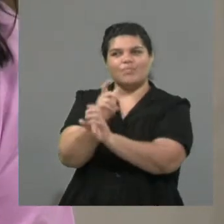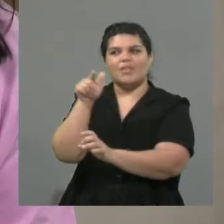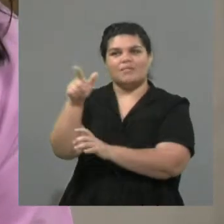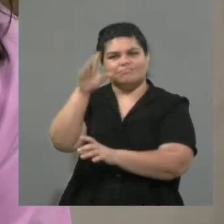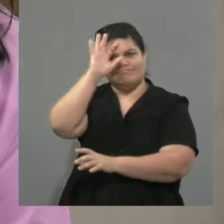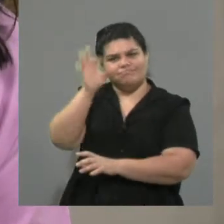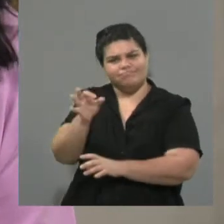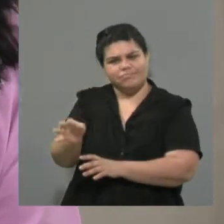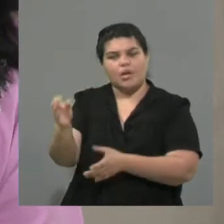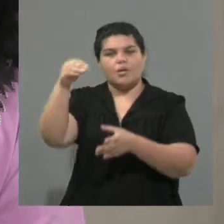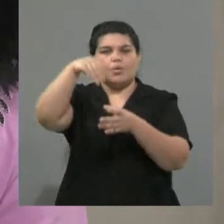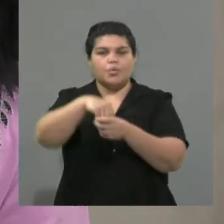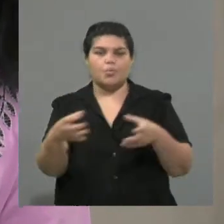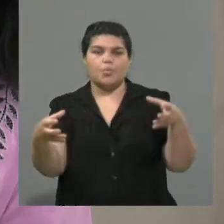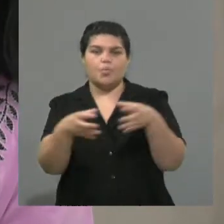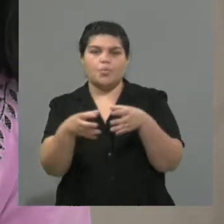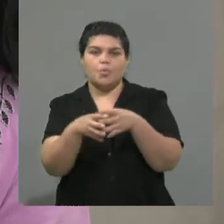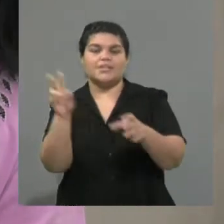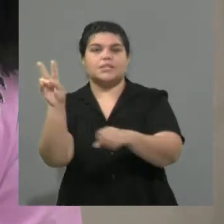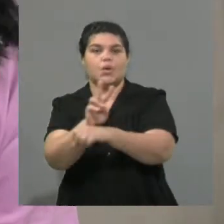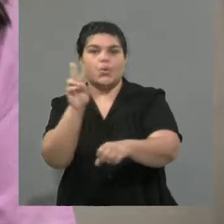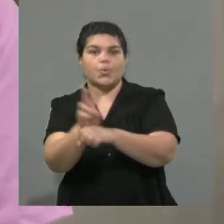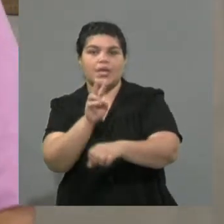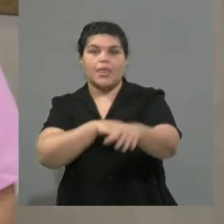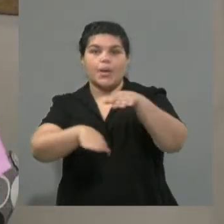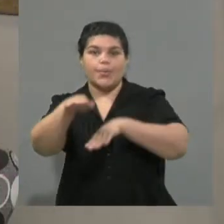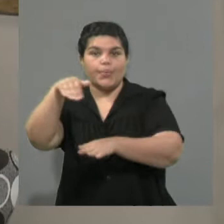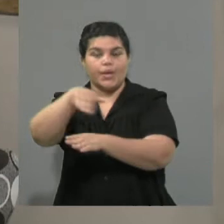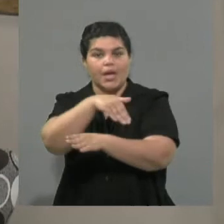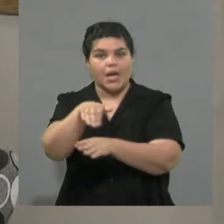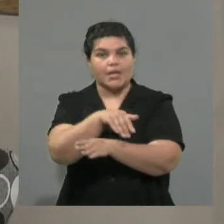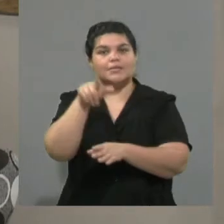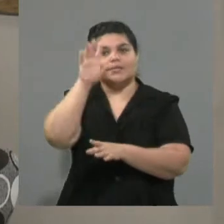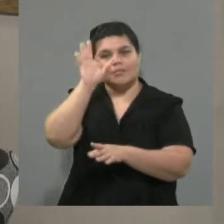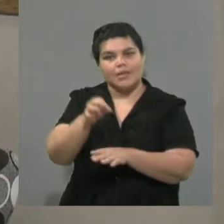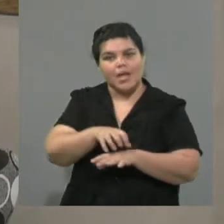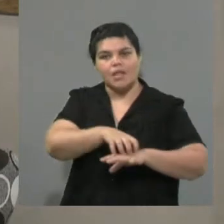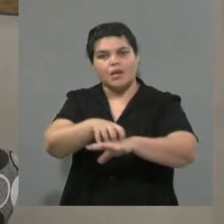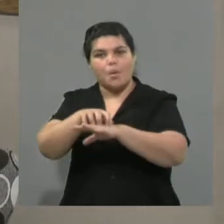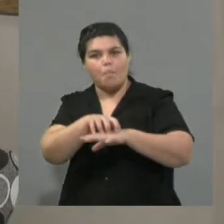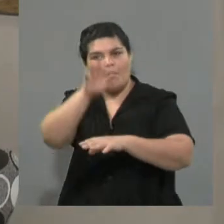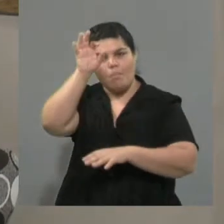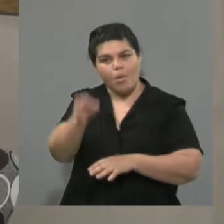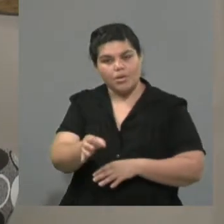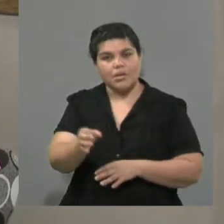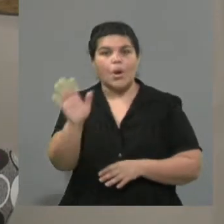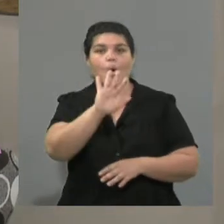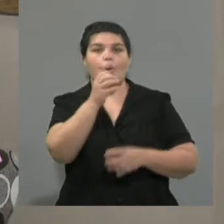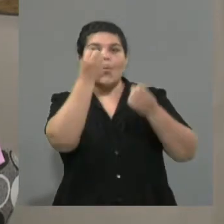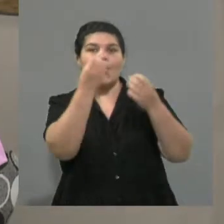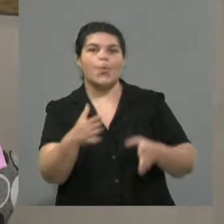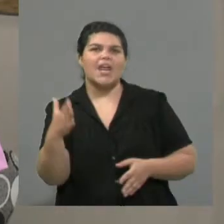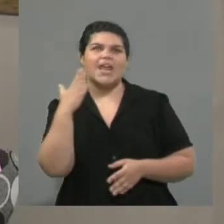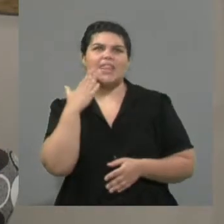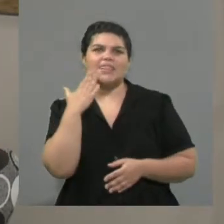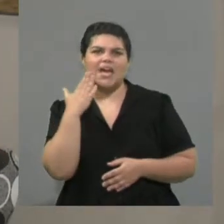Especialista, miembro de la Cátedra Abierta de Seguridad Vial de la UNCUYO y especialista en transporte. ¿Cómo le va, Carlos? Bienvenido, buenas tardes. No sé si decirle